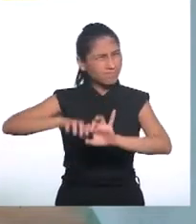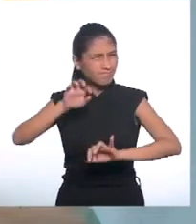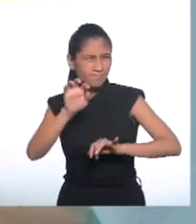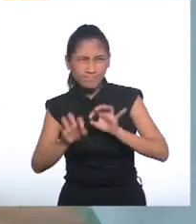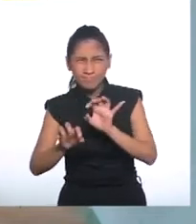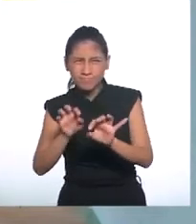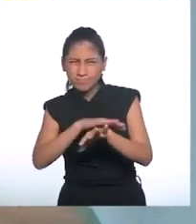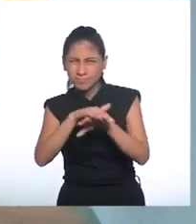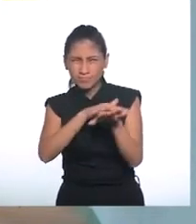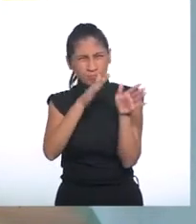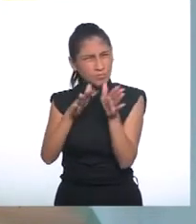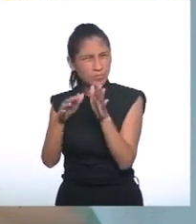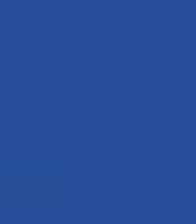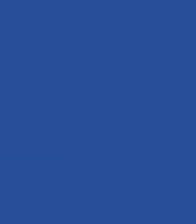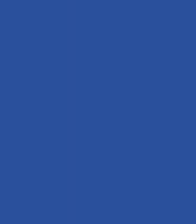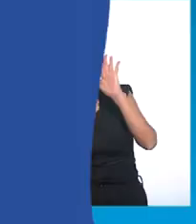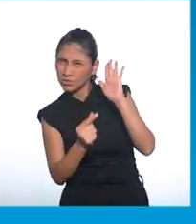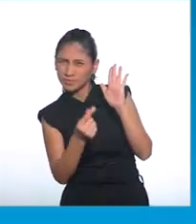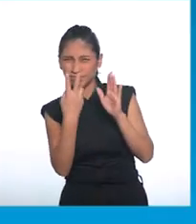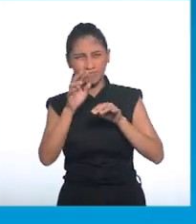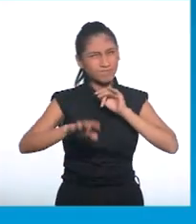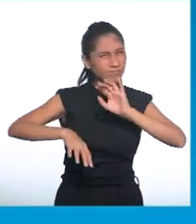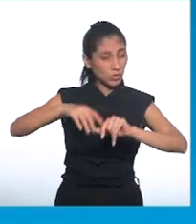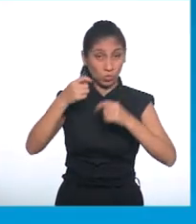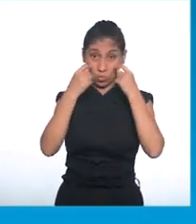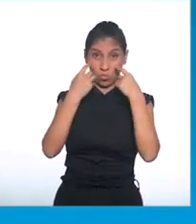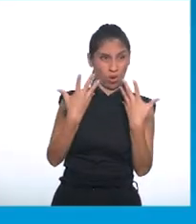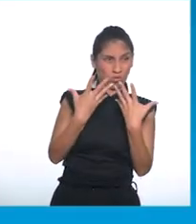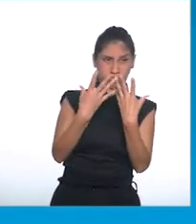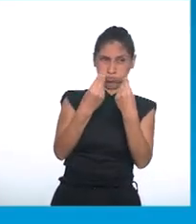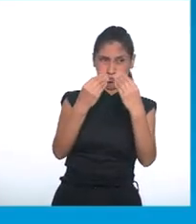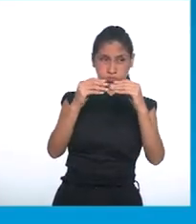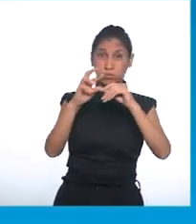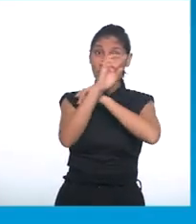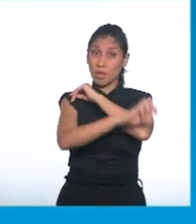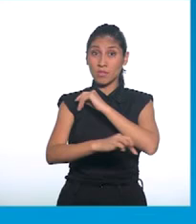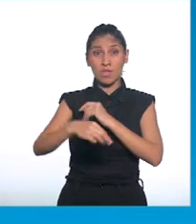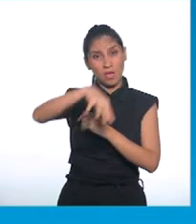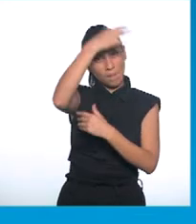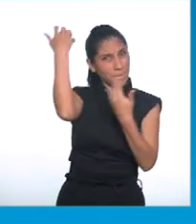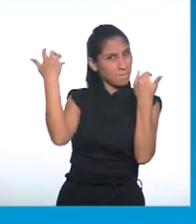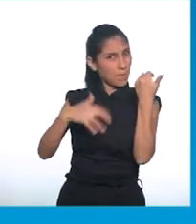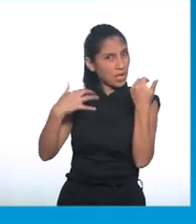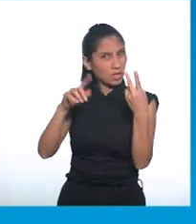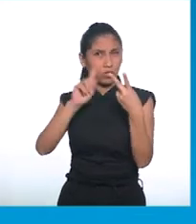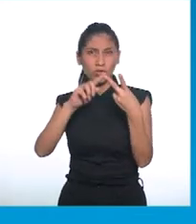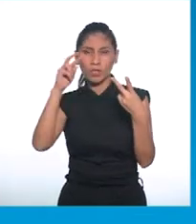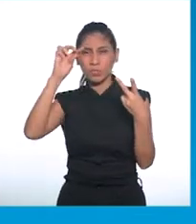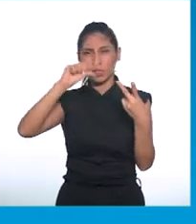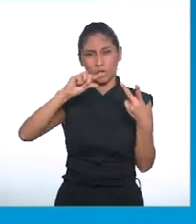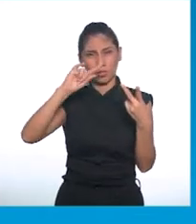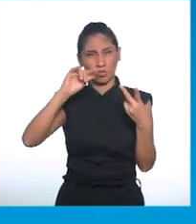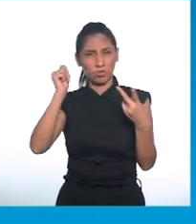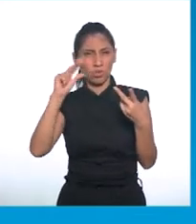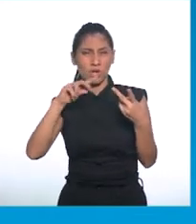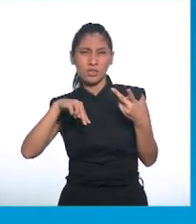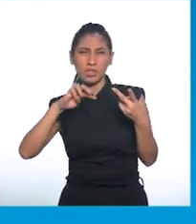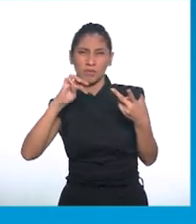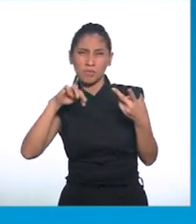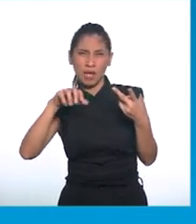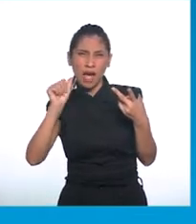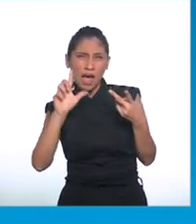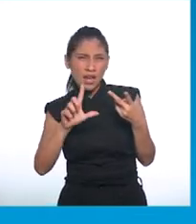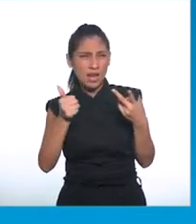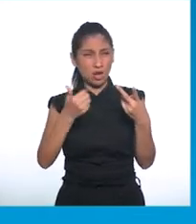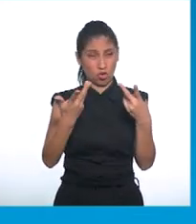información. Proyectando gráfica. ¡Wow! Tanto México y Guatemala tienen un nivel de 20 microgramos de material